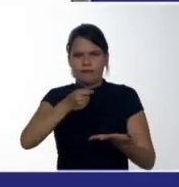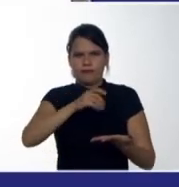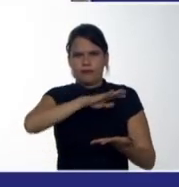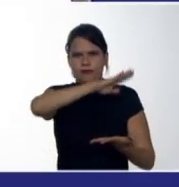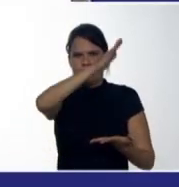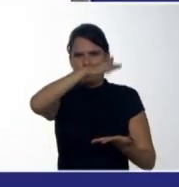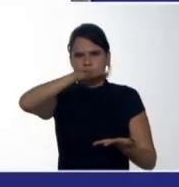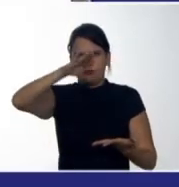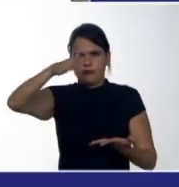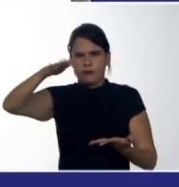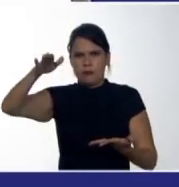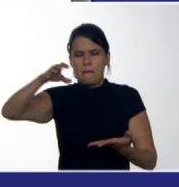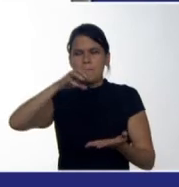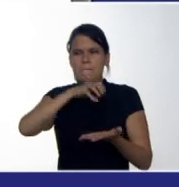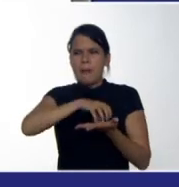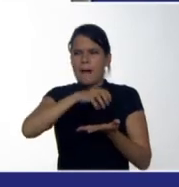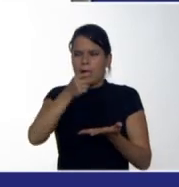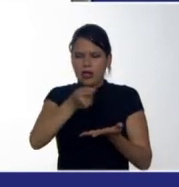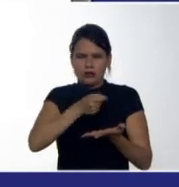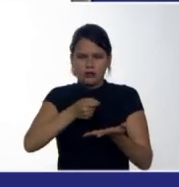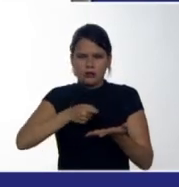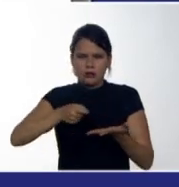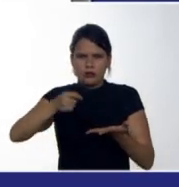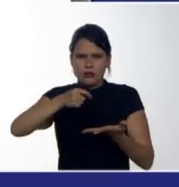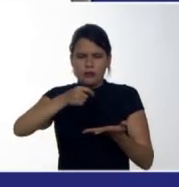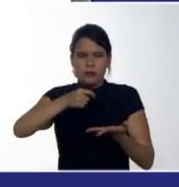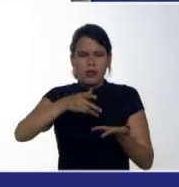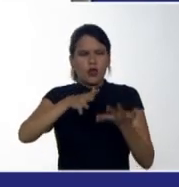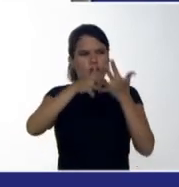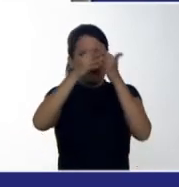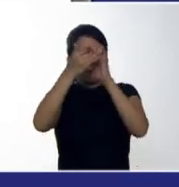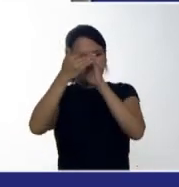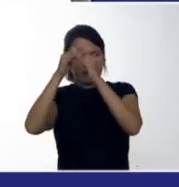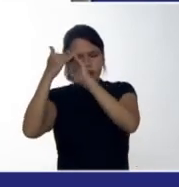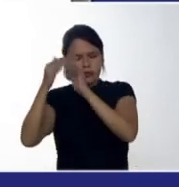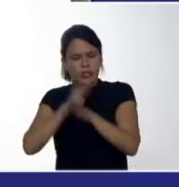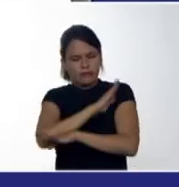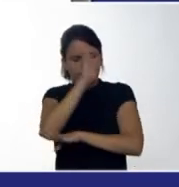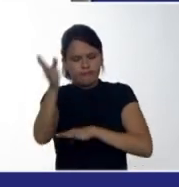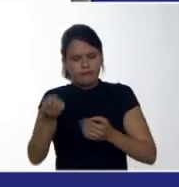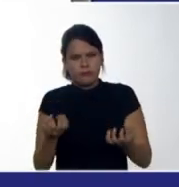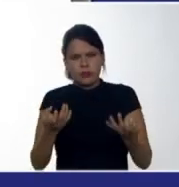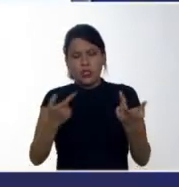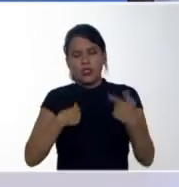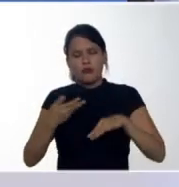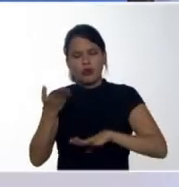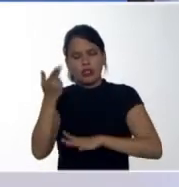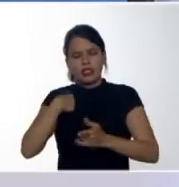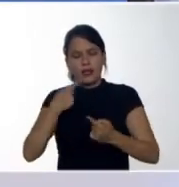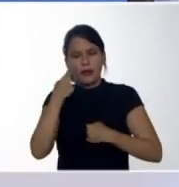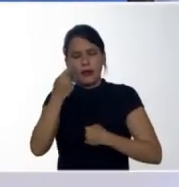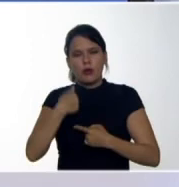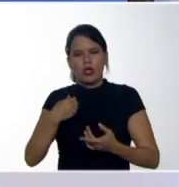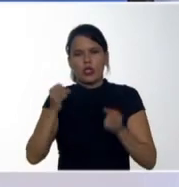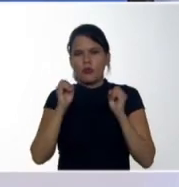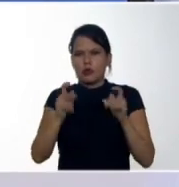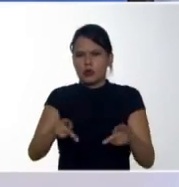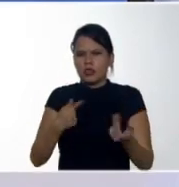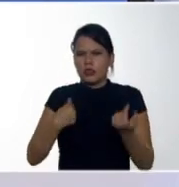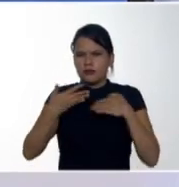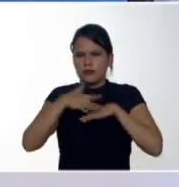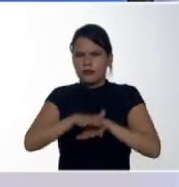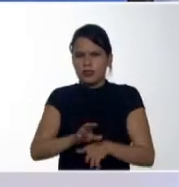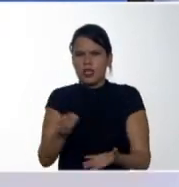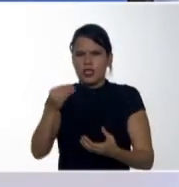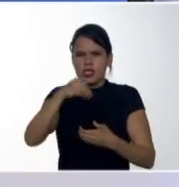de diferentes maneras, pero algo que es bien importante que resaltemos en esta oportunidad es lo que se refiere a la incorporación